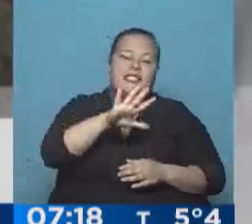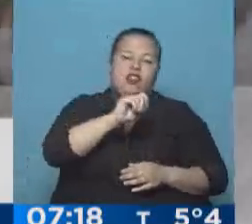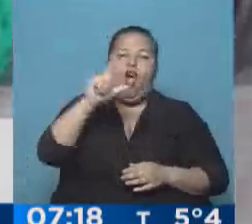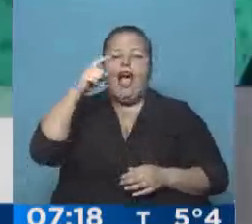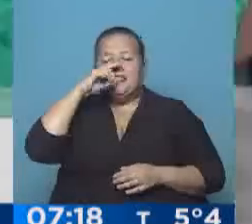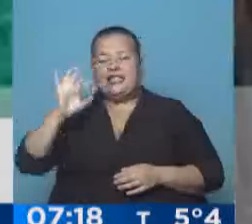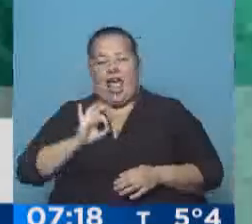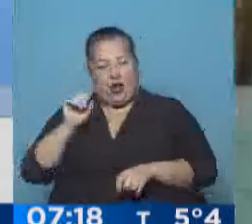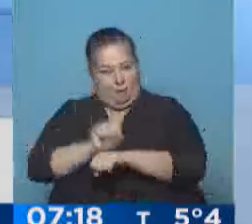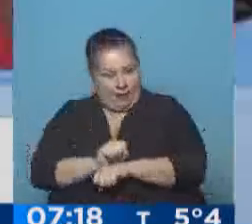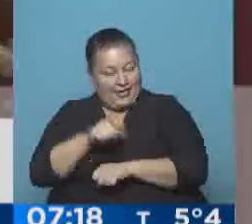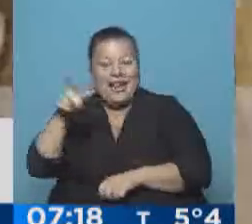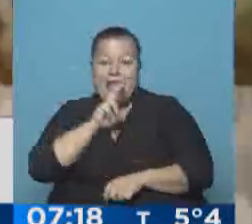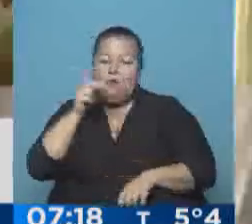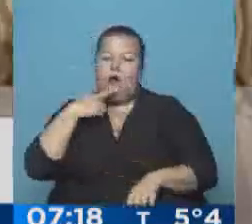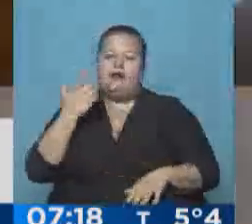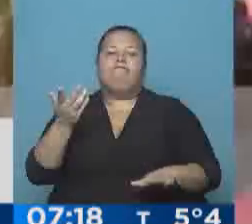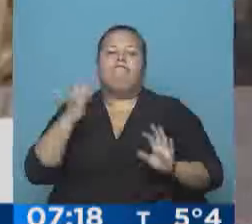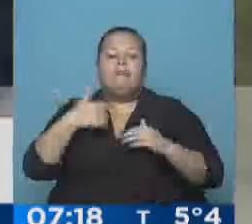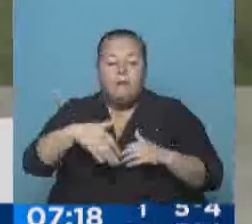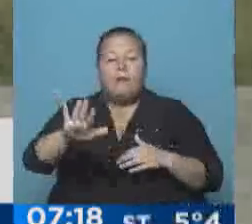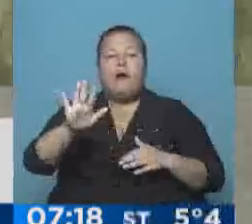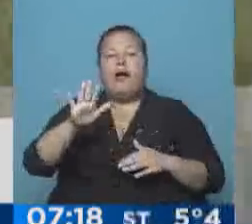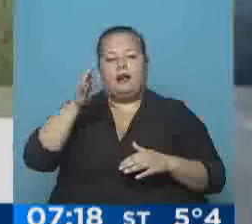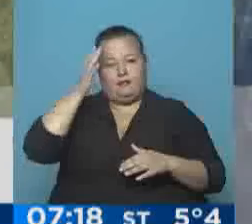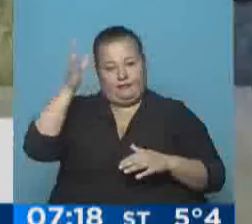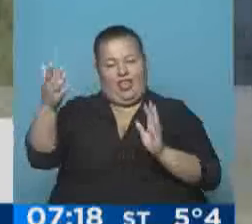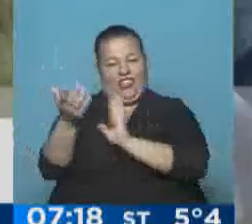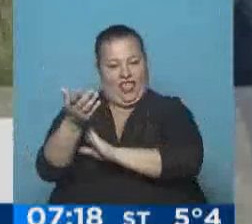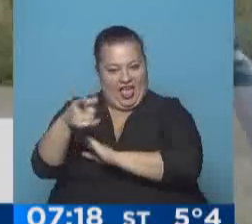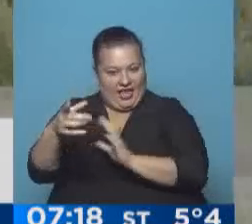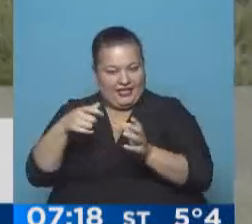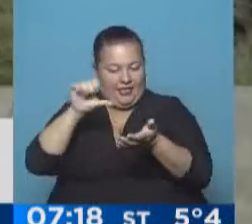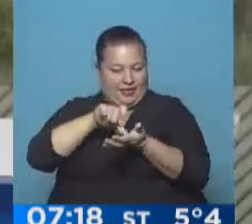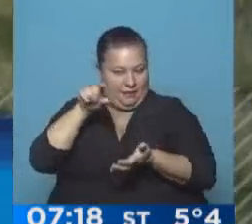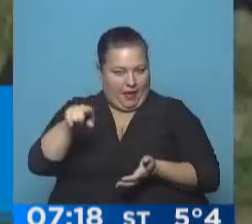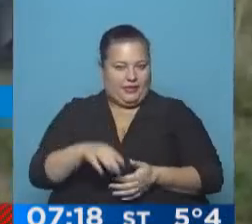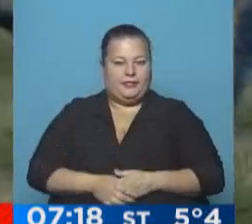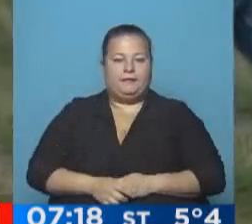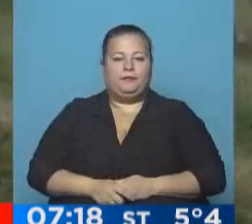7 años de prisión, estaría esta mujer respondiendo a partidos de extrema derecha de aquel país.